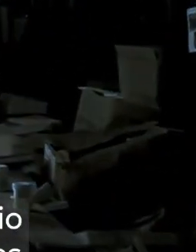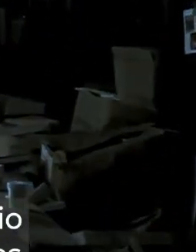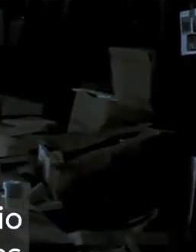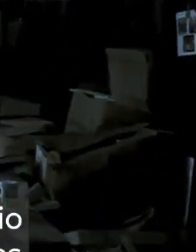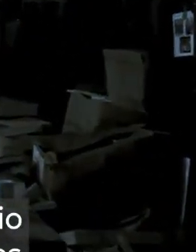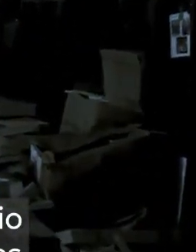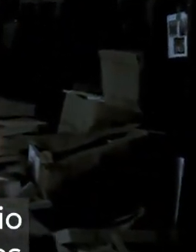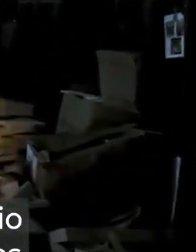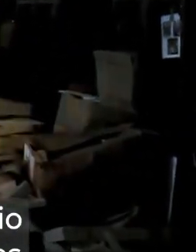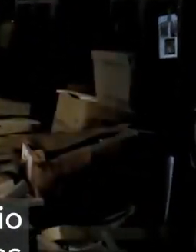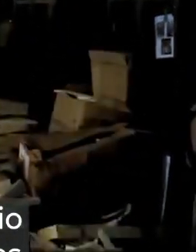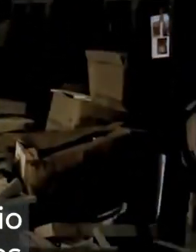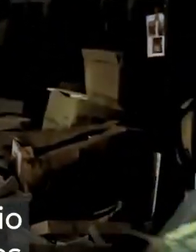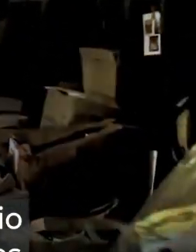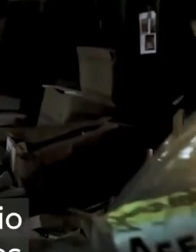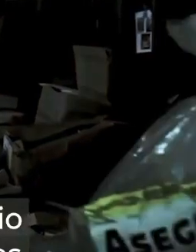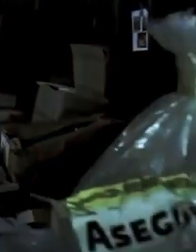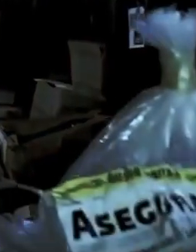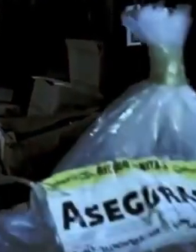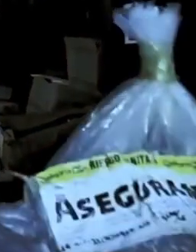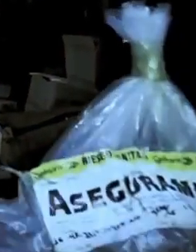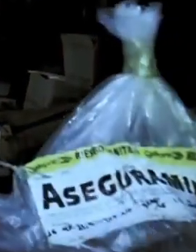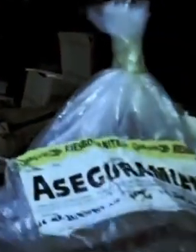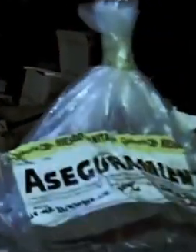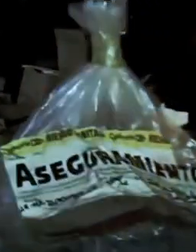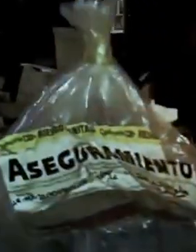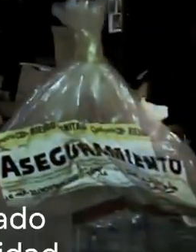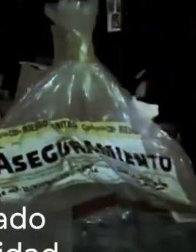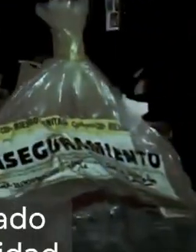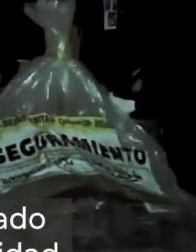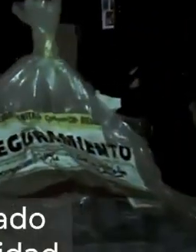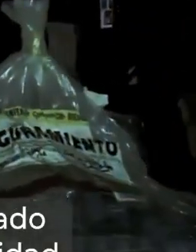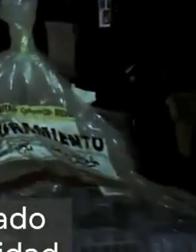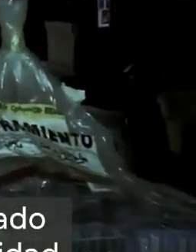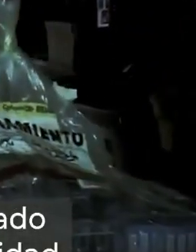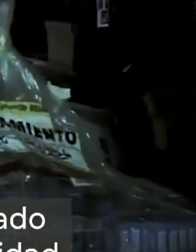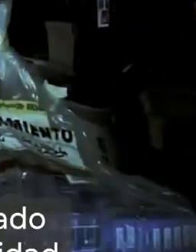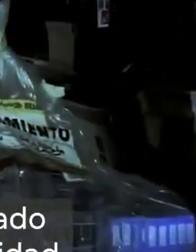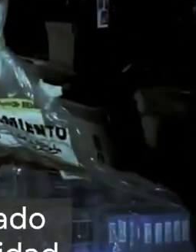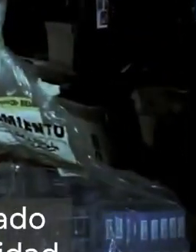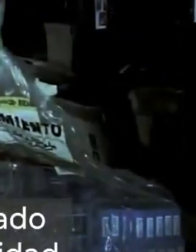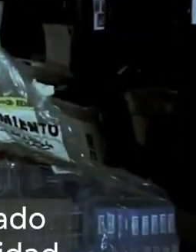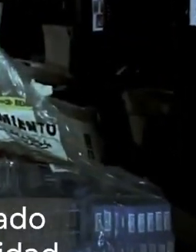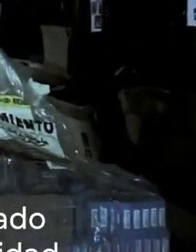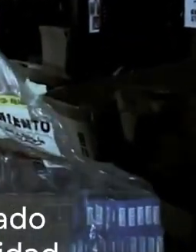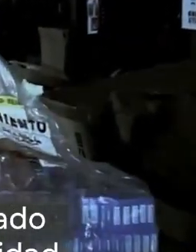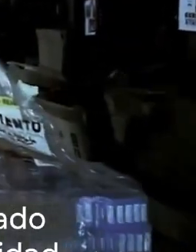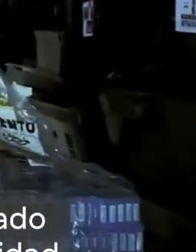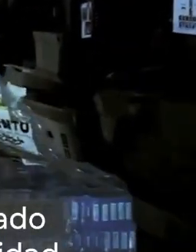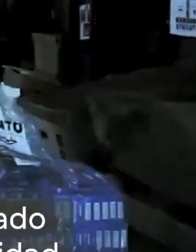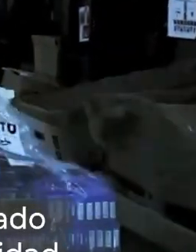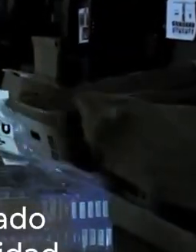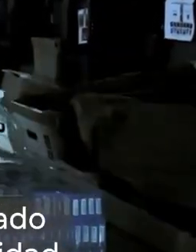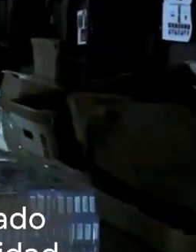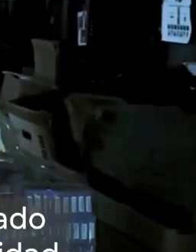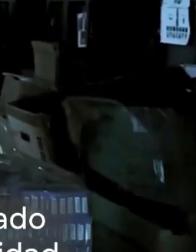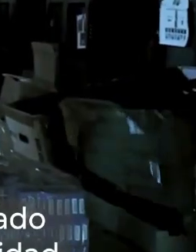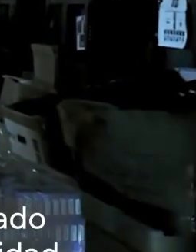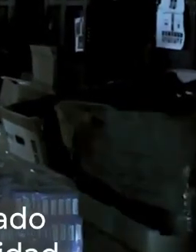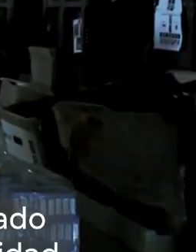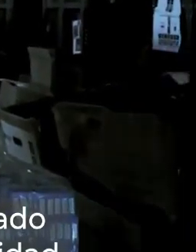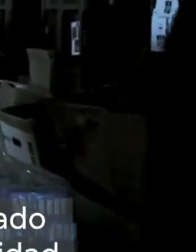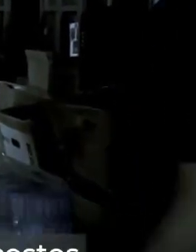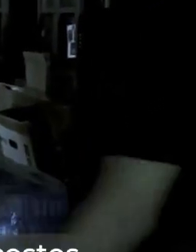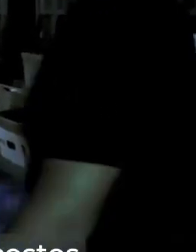entre algunos funcionarios y coyotes de la medicina. Defraudaban al sector público y privado con medicamentos falsos, de